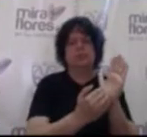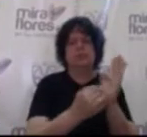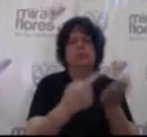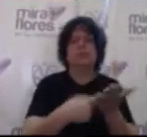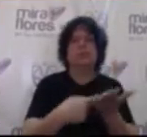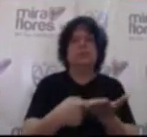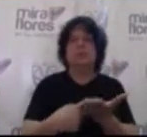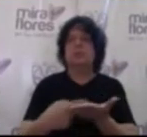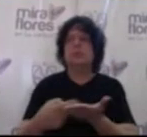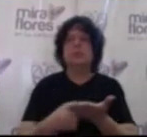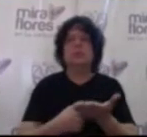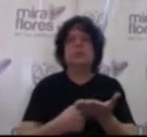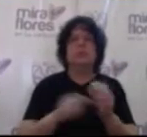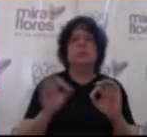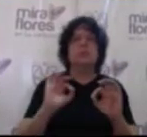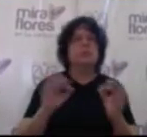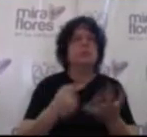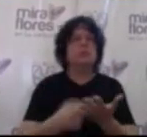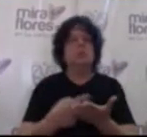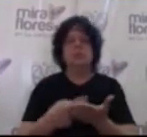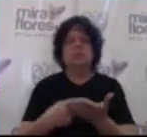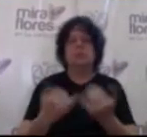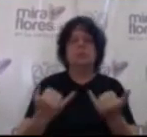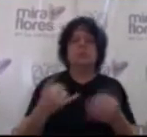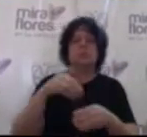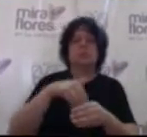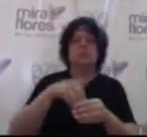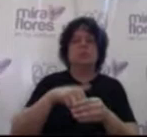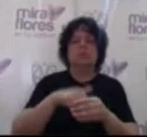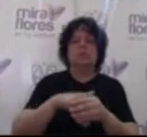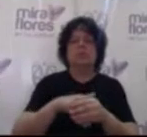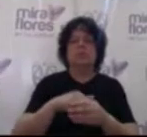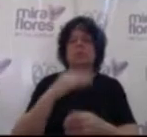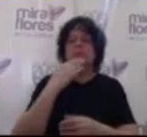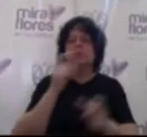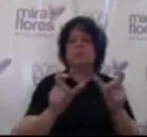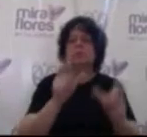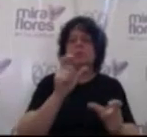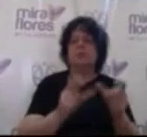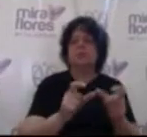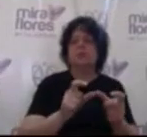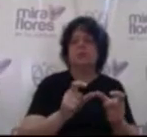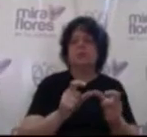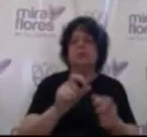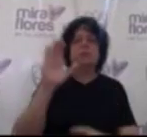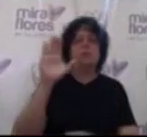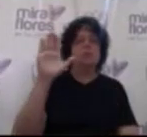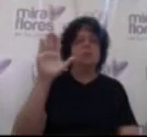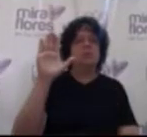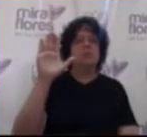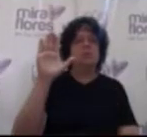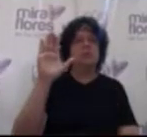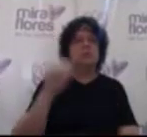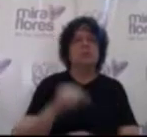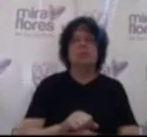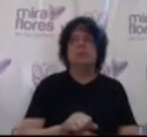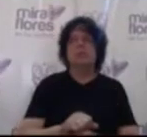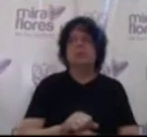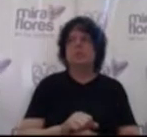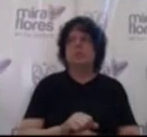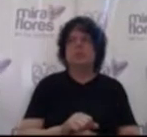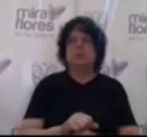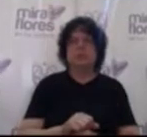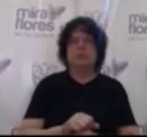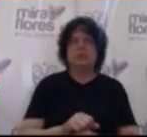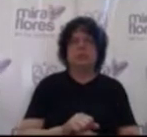debate. No teniendo debate, vamos a proceder al voto. Aquellos miembros del consejo que estén a favor de aprobar esta licencia, sírvanse a expresarlo